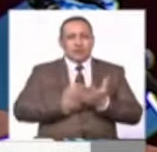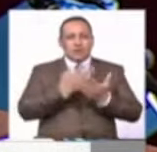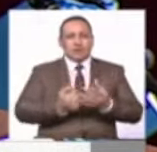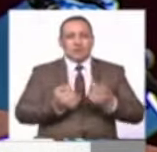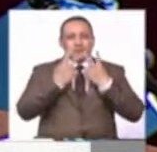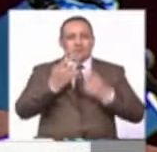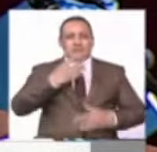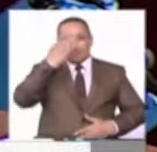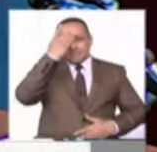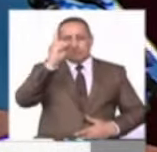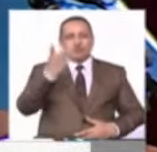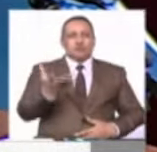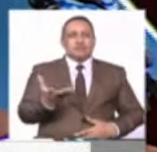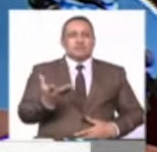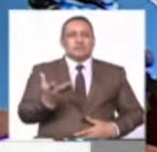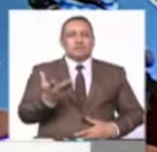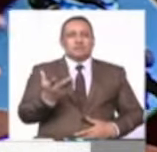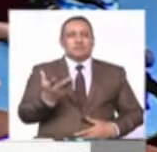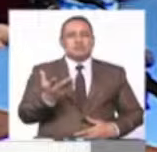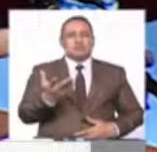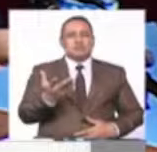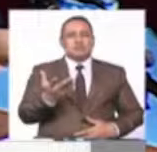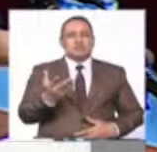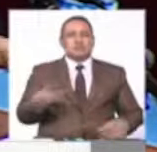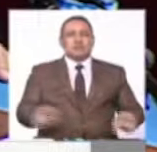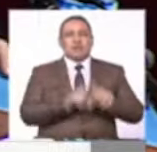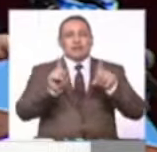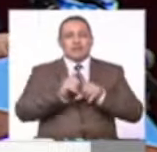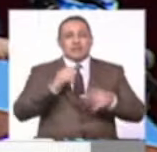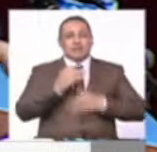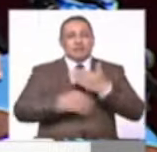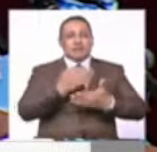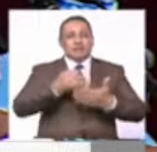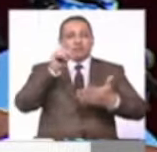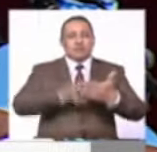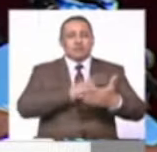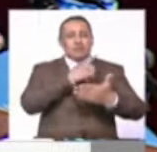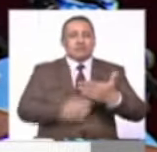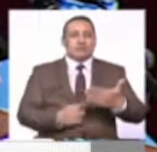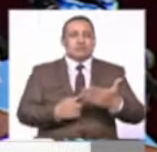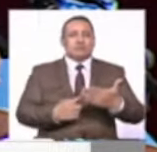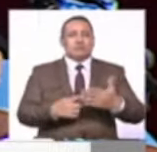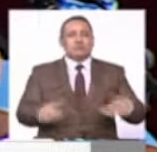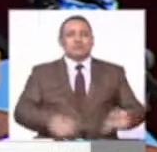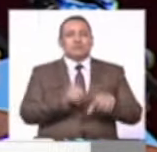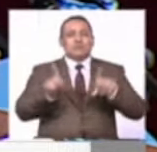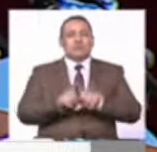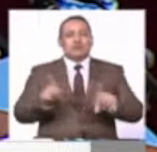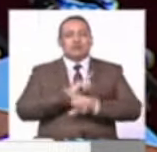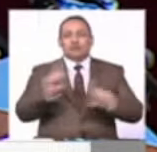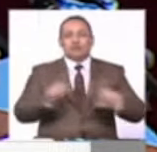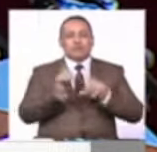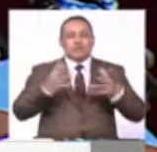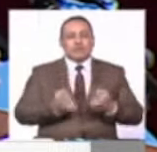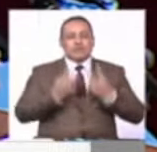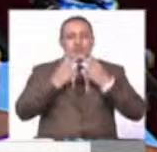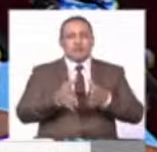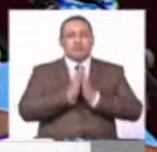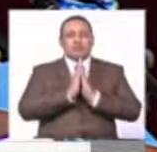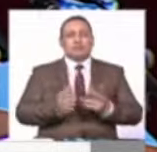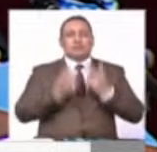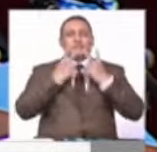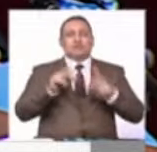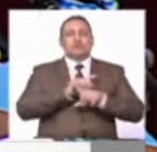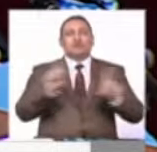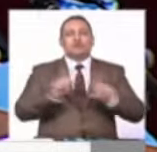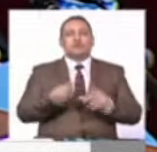las decisiones de prosperar una inhabilitación no deseada como aquí solicitamos que no se